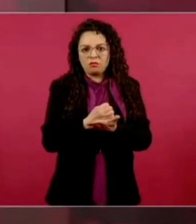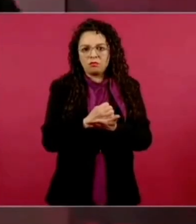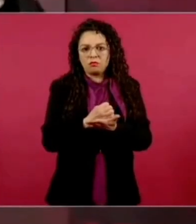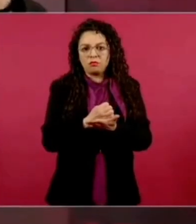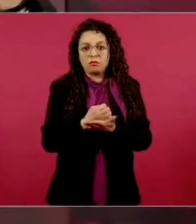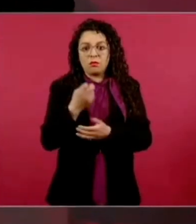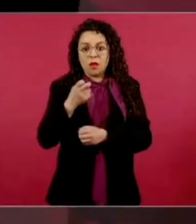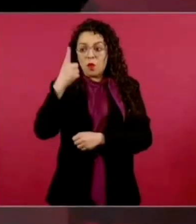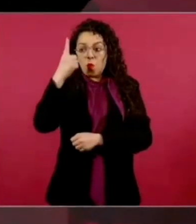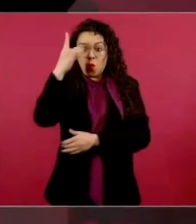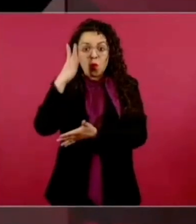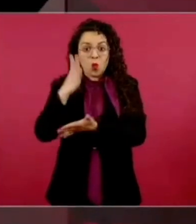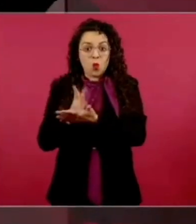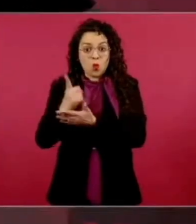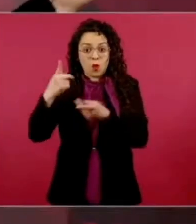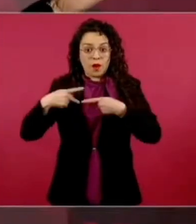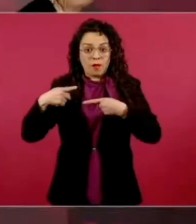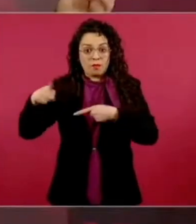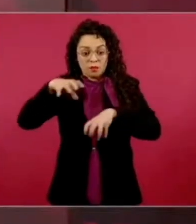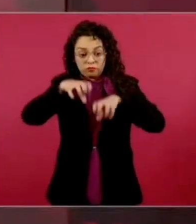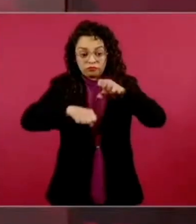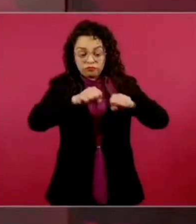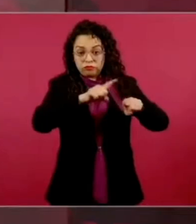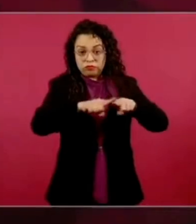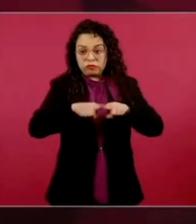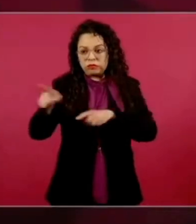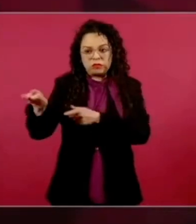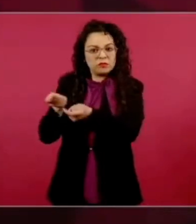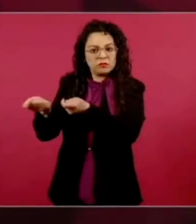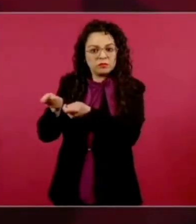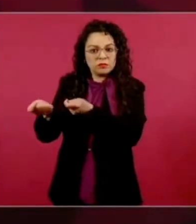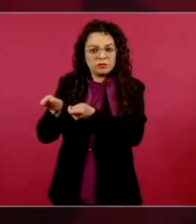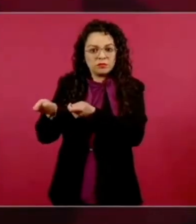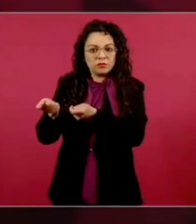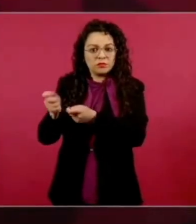Para eso había que crear un organismo.